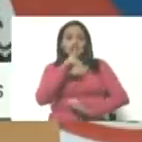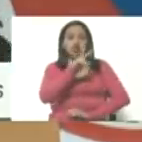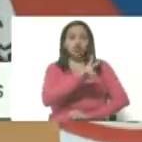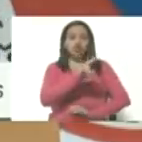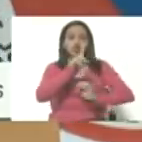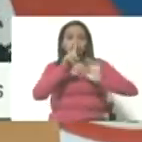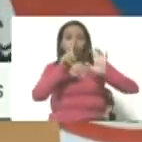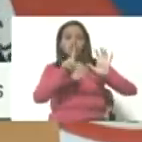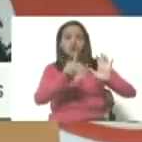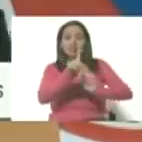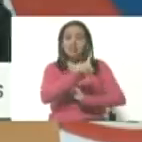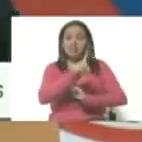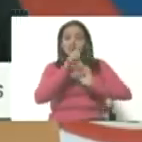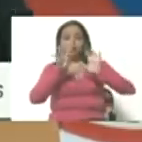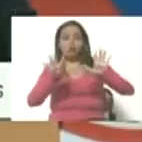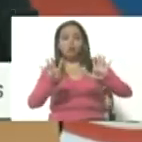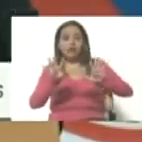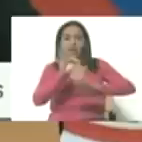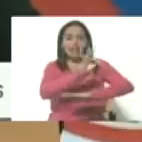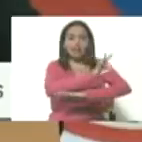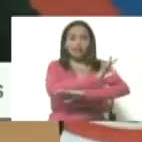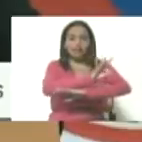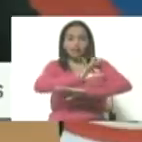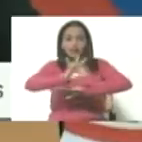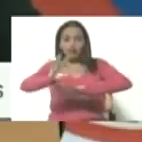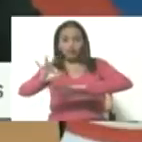2.219 kilómetros de frontera.